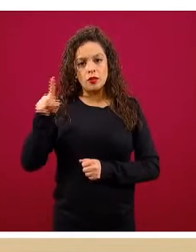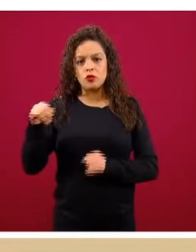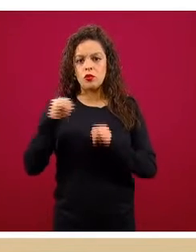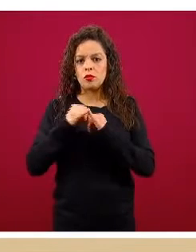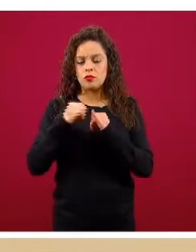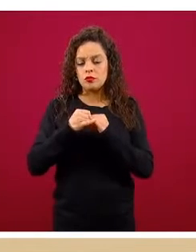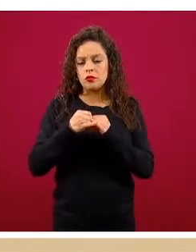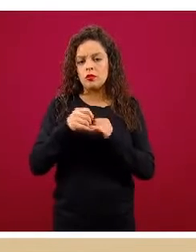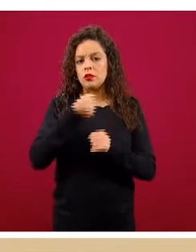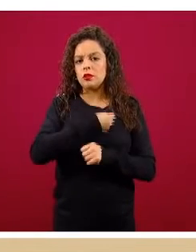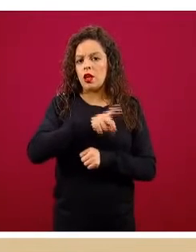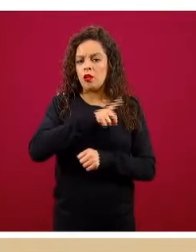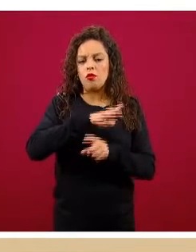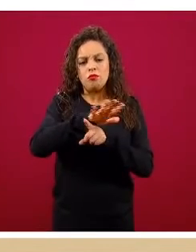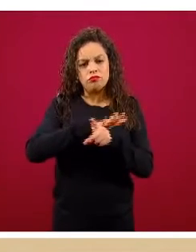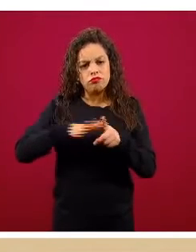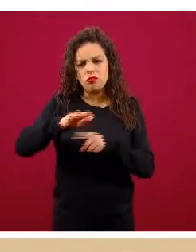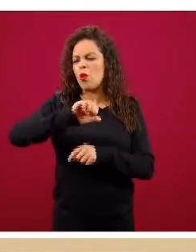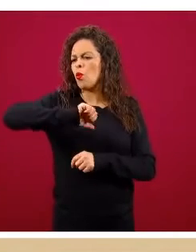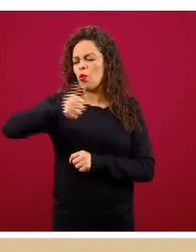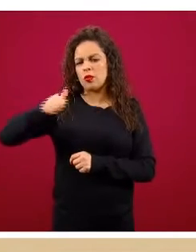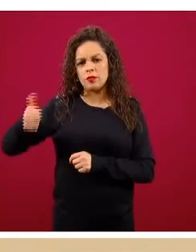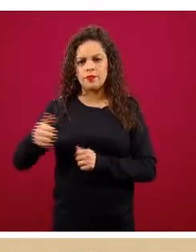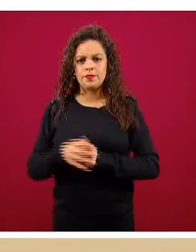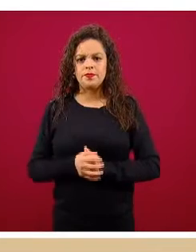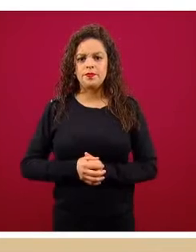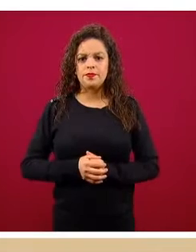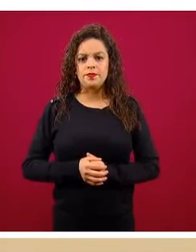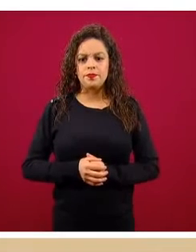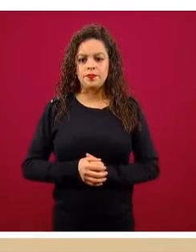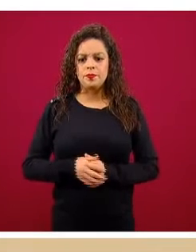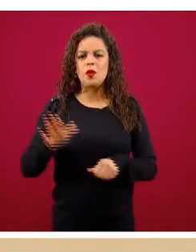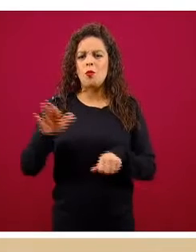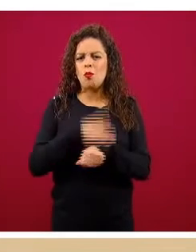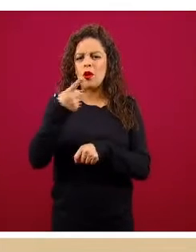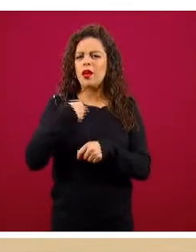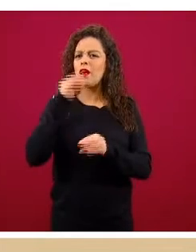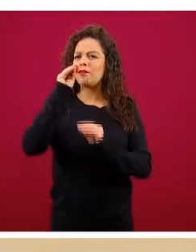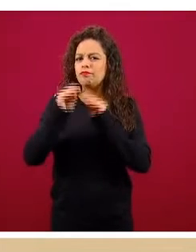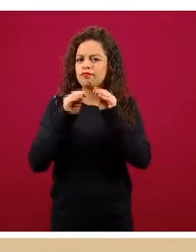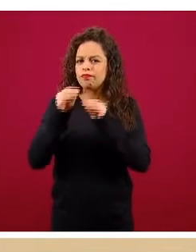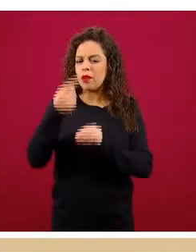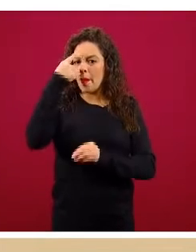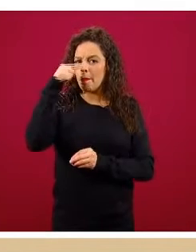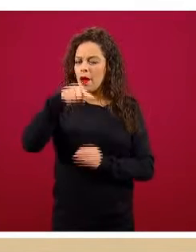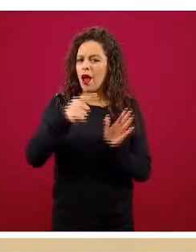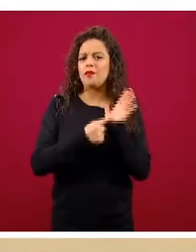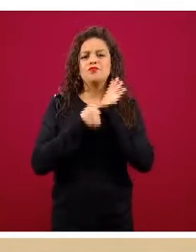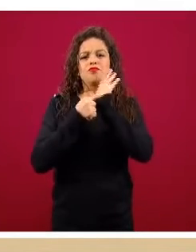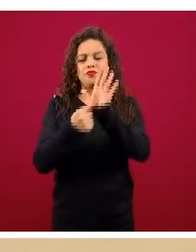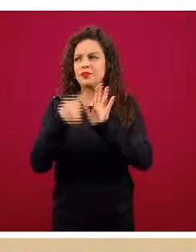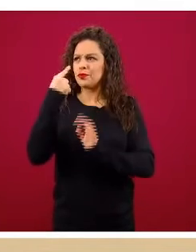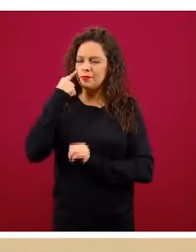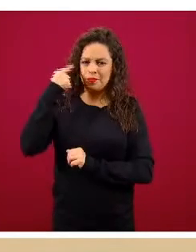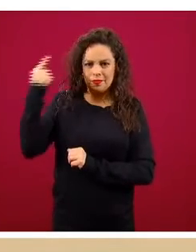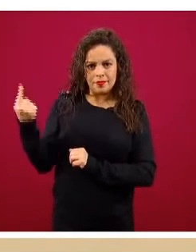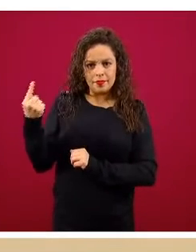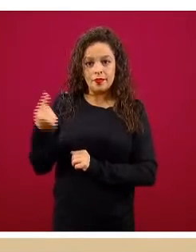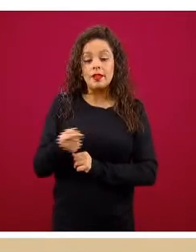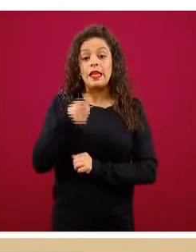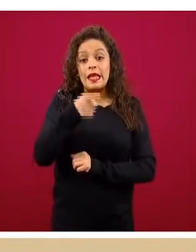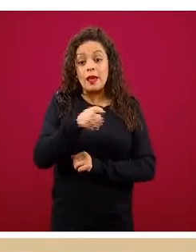Salud Pública y otros colegas. ¿Por qué lo pongo aquí? Porque esto demuestra cuál es la dinámica de